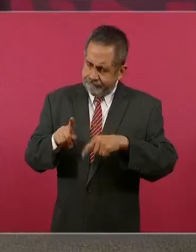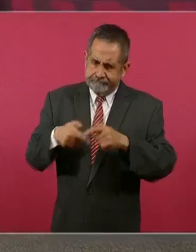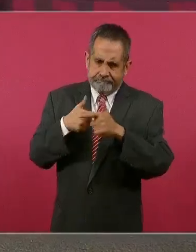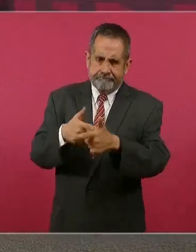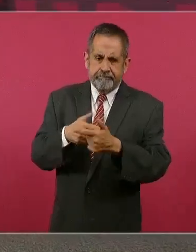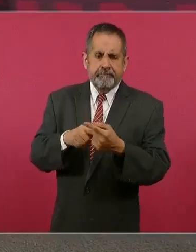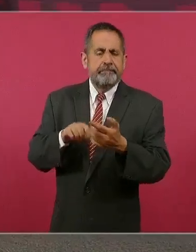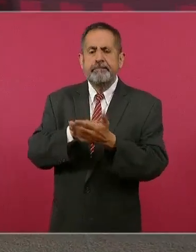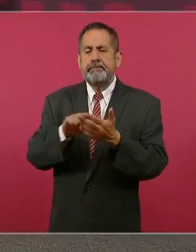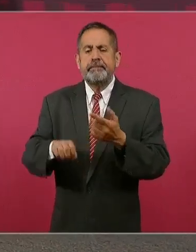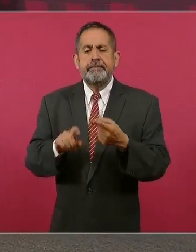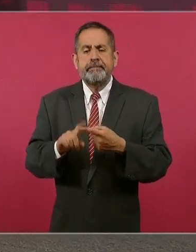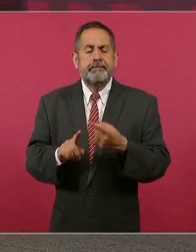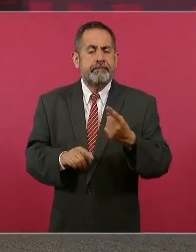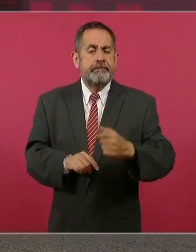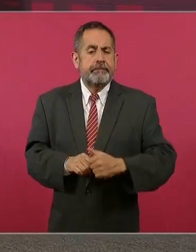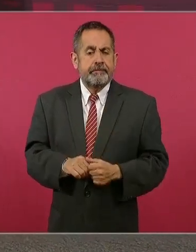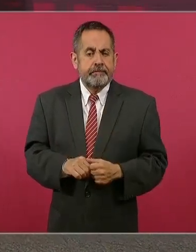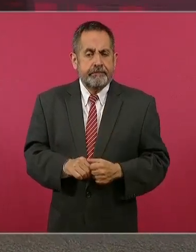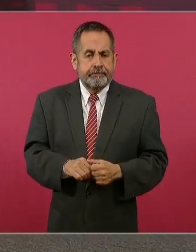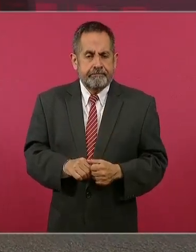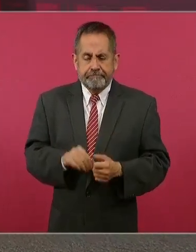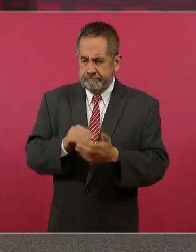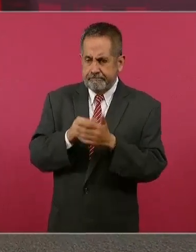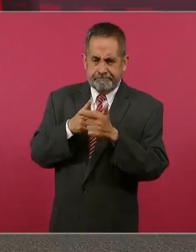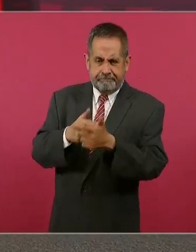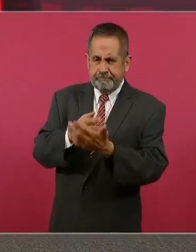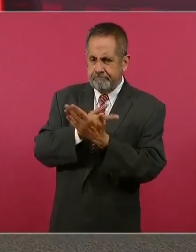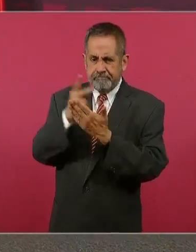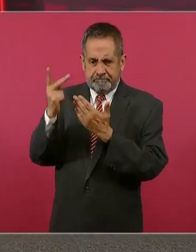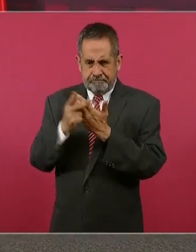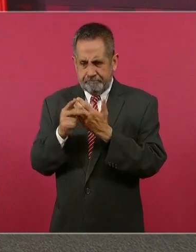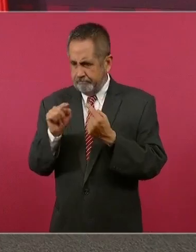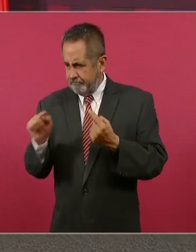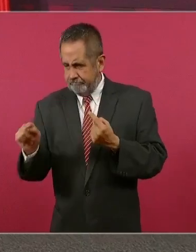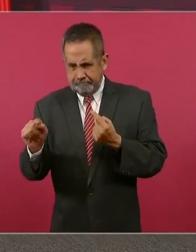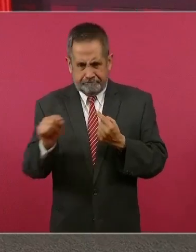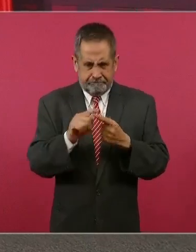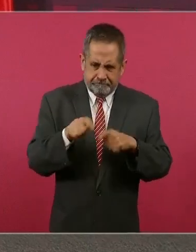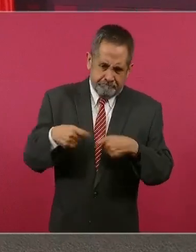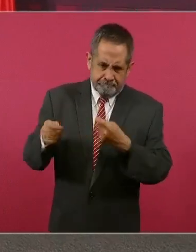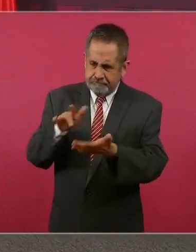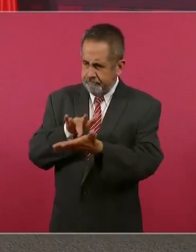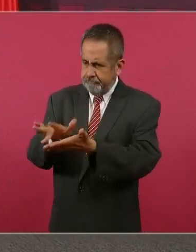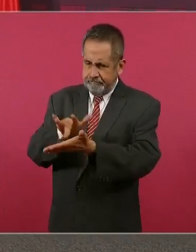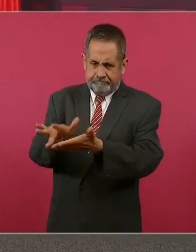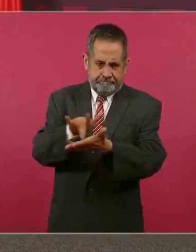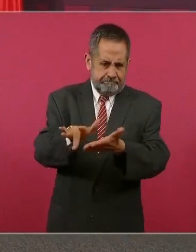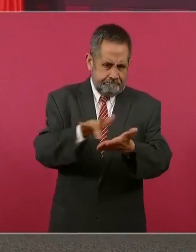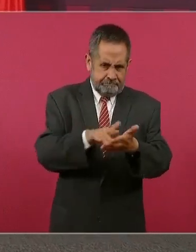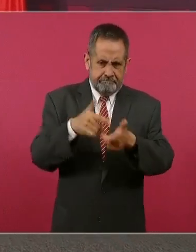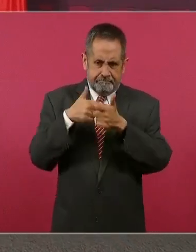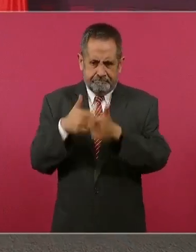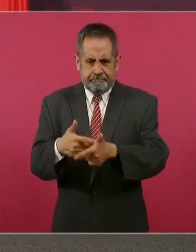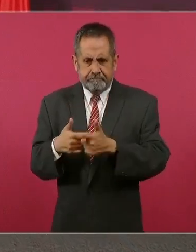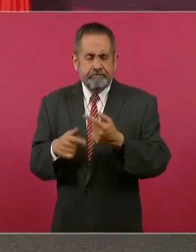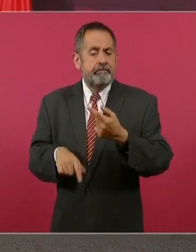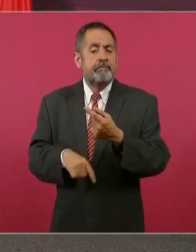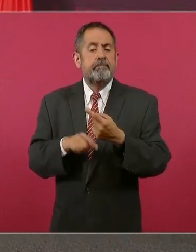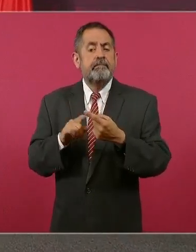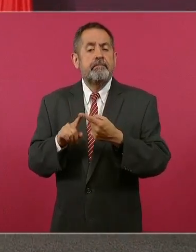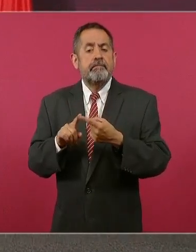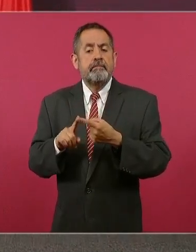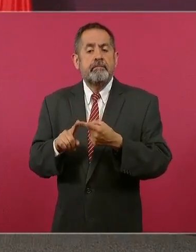Por ejemplo, es mantener todos los programas, echar a andar